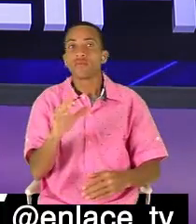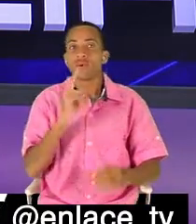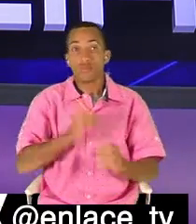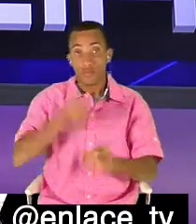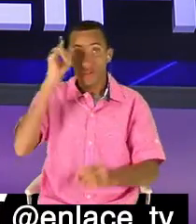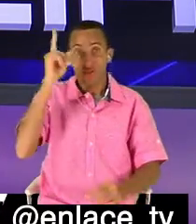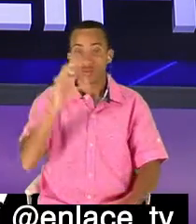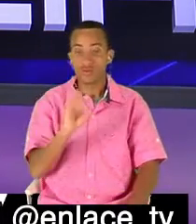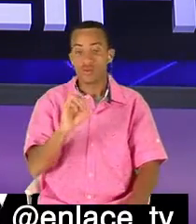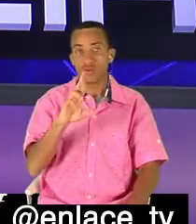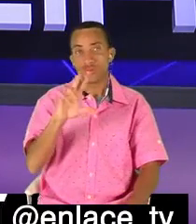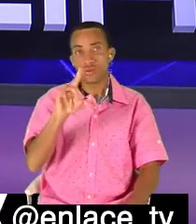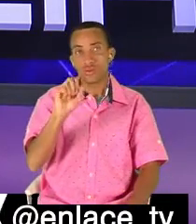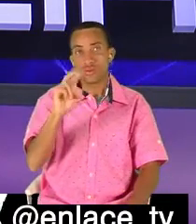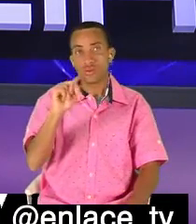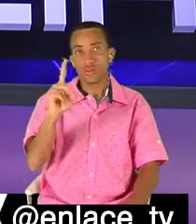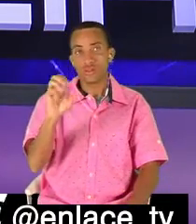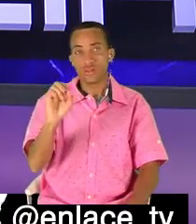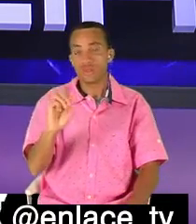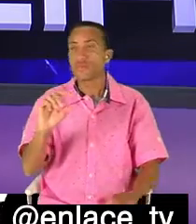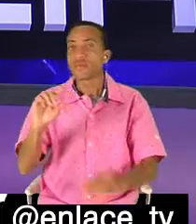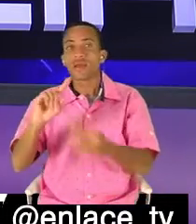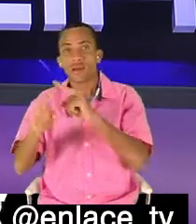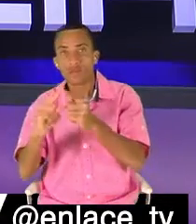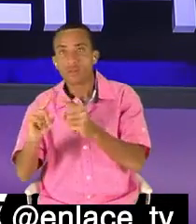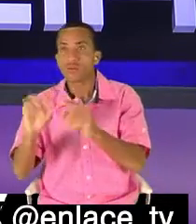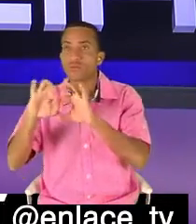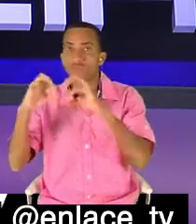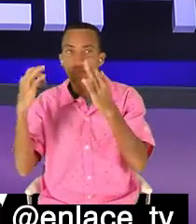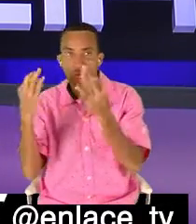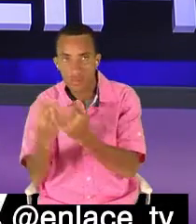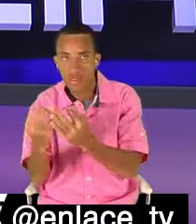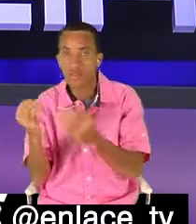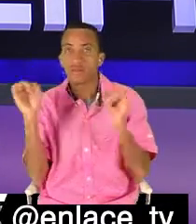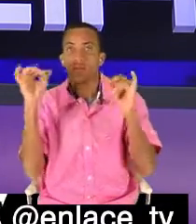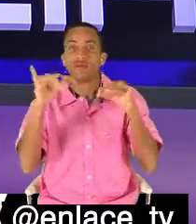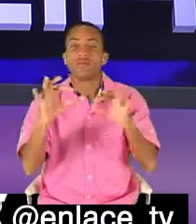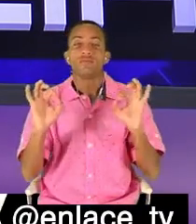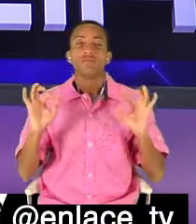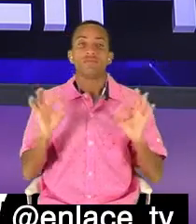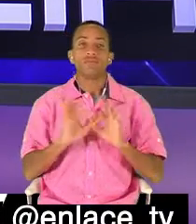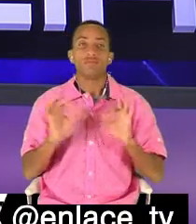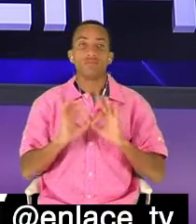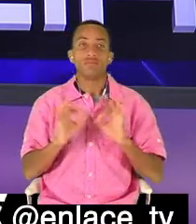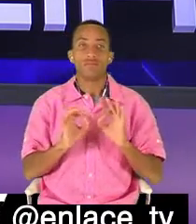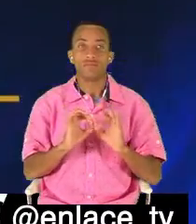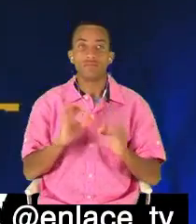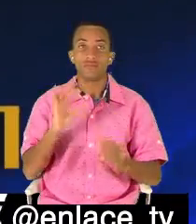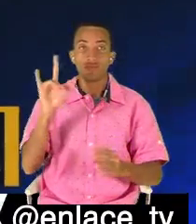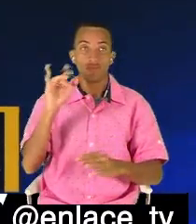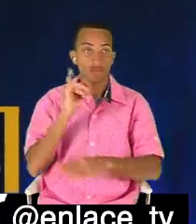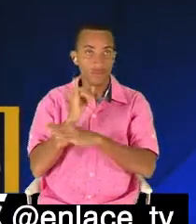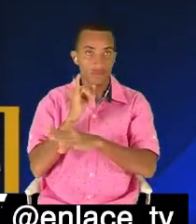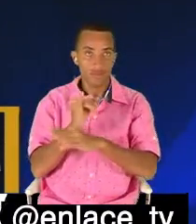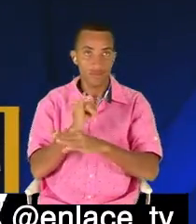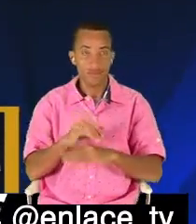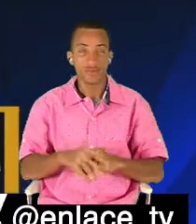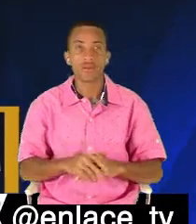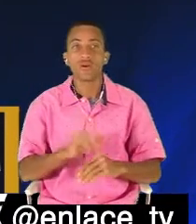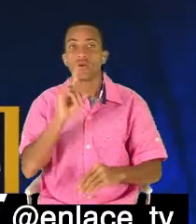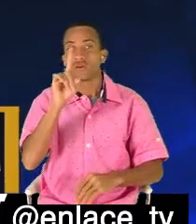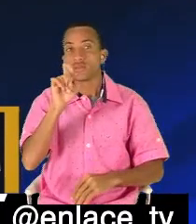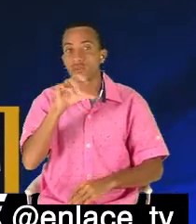amigos realizarán una ceremonia eucarística en la iglesia La Inmaculada a las 6 de la tarde. Orlando Higuita Rojas, militante